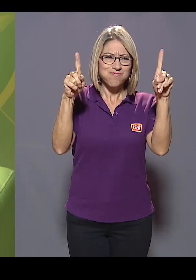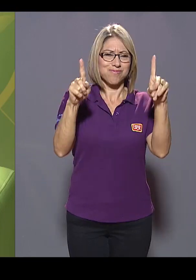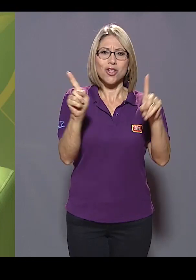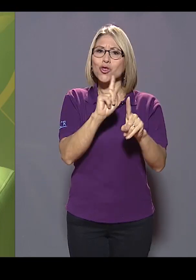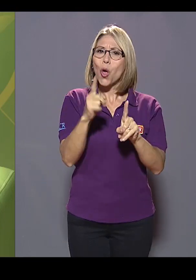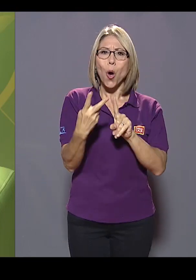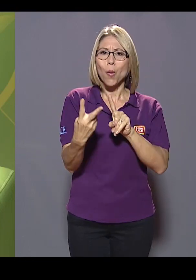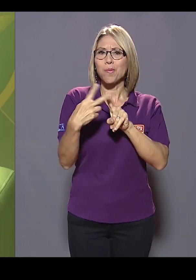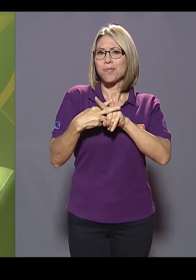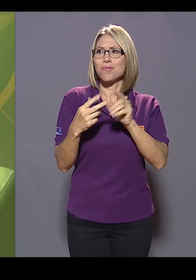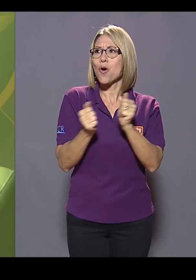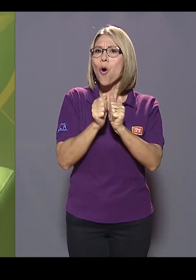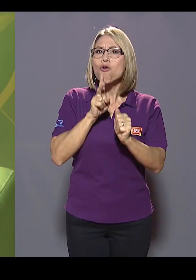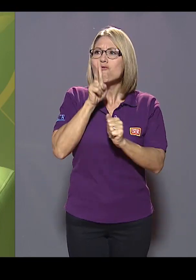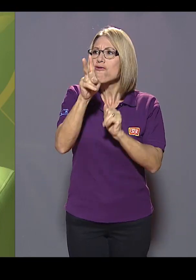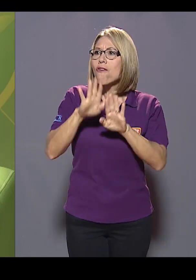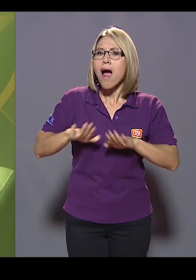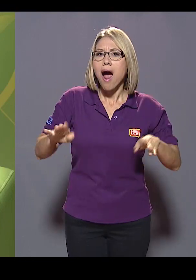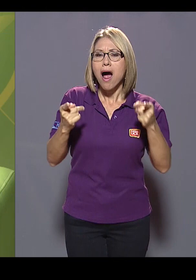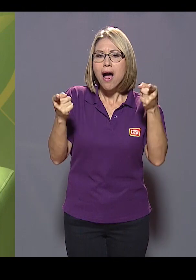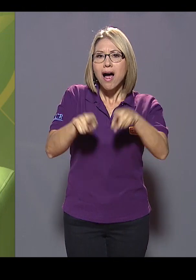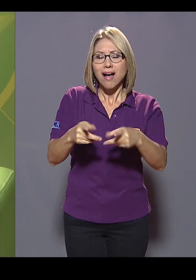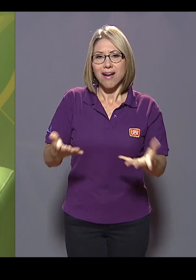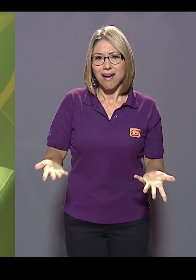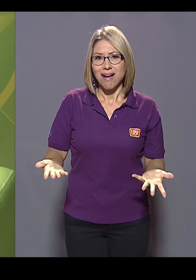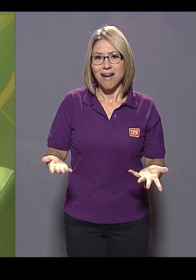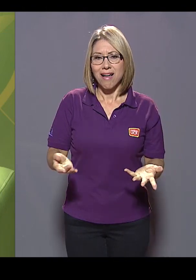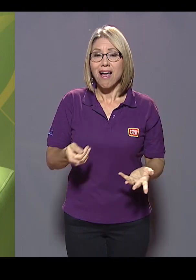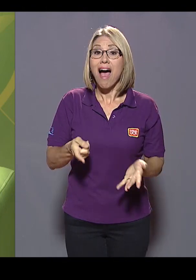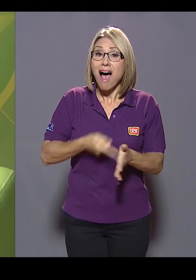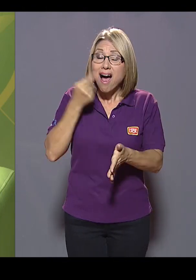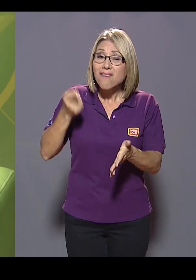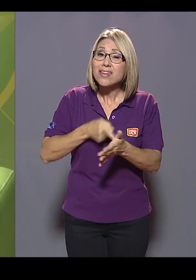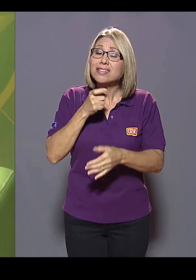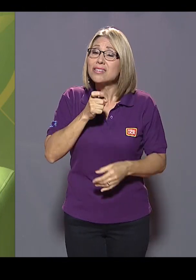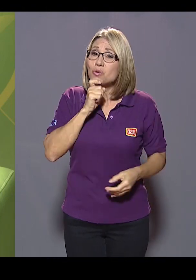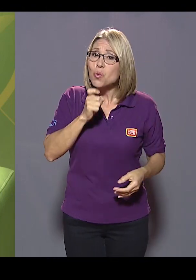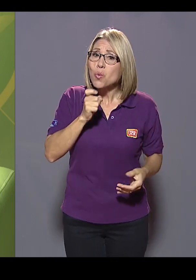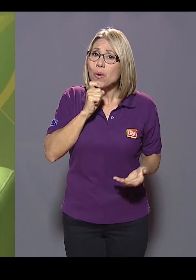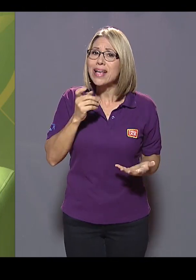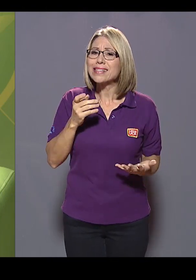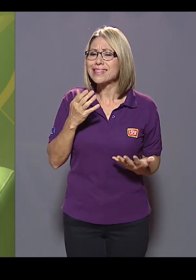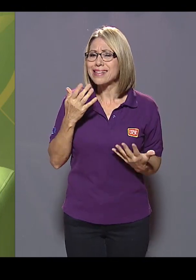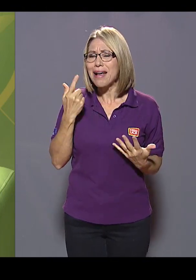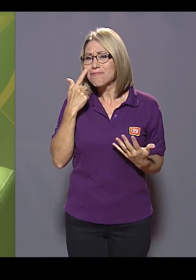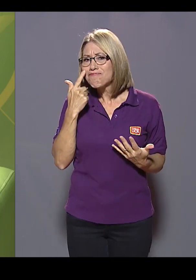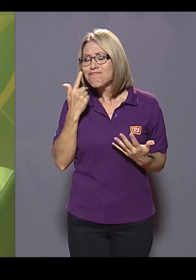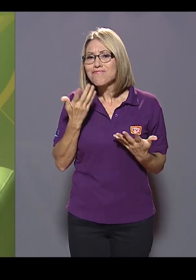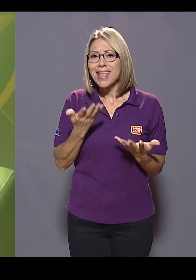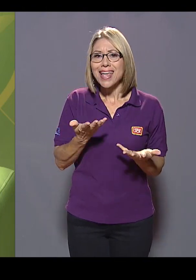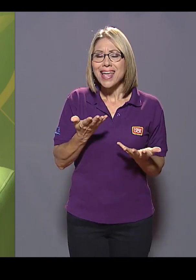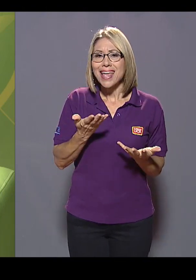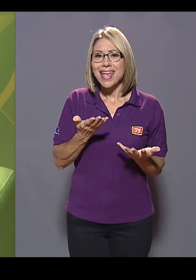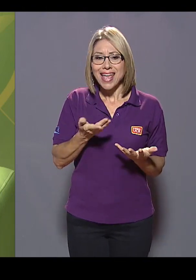que nos desenvolvemos. Y cuesta a veces encontrar cuál es el ligamen entre